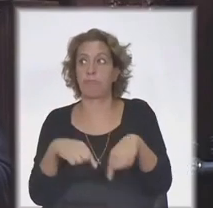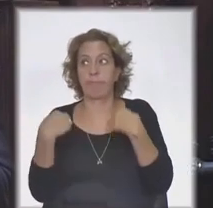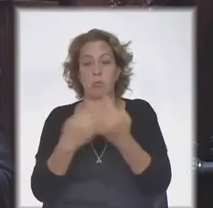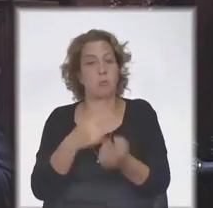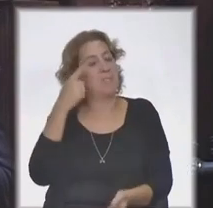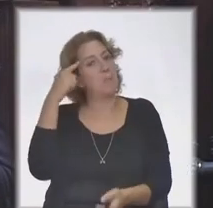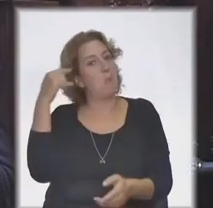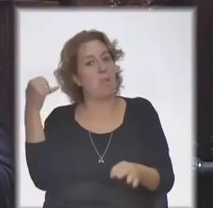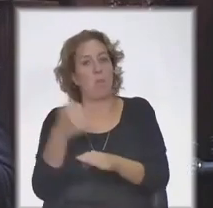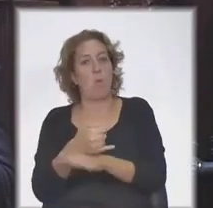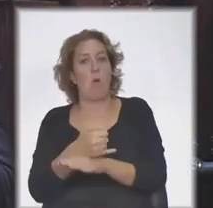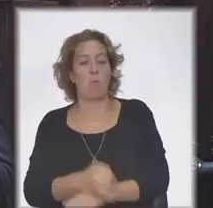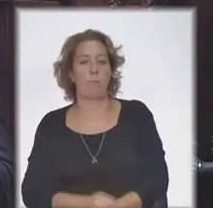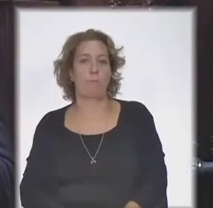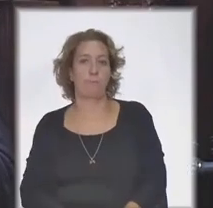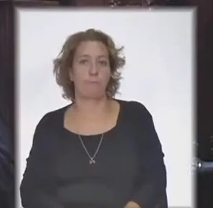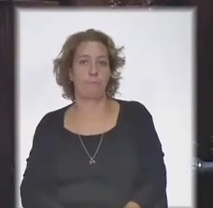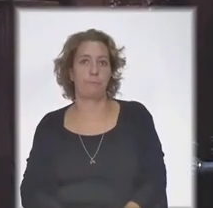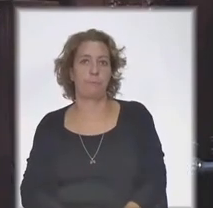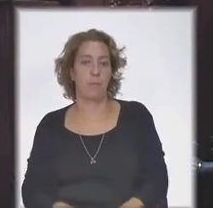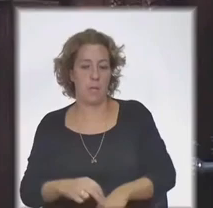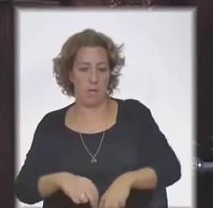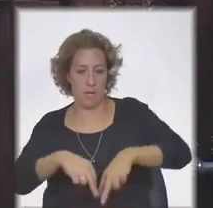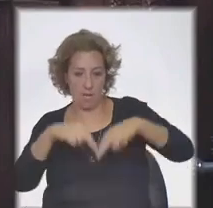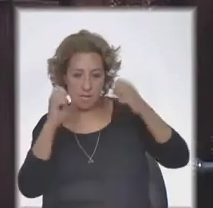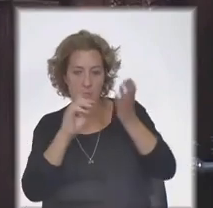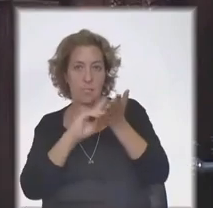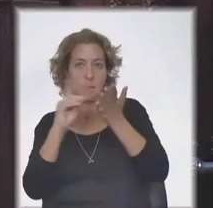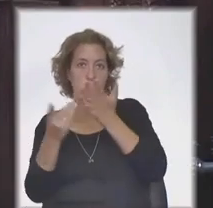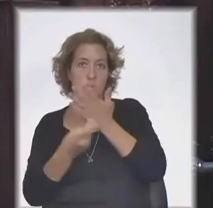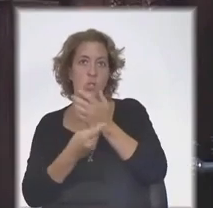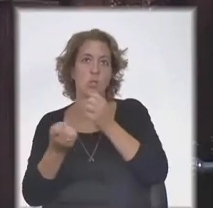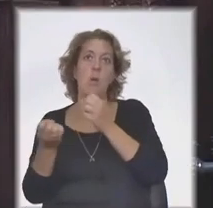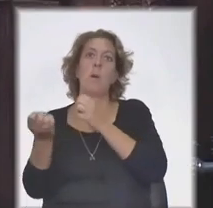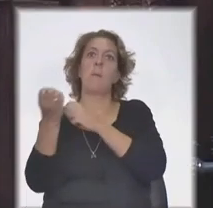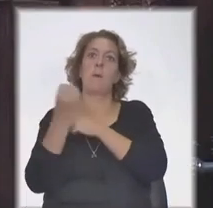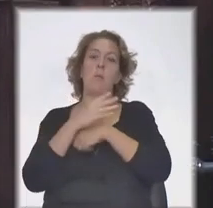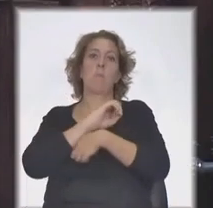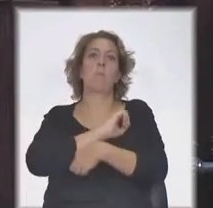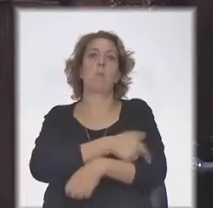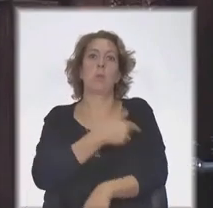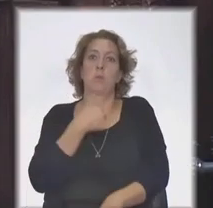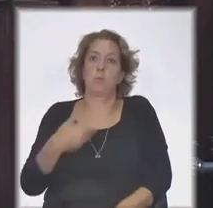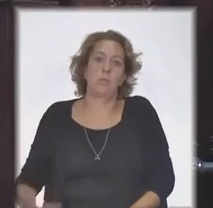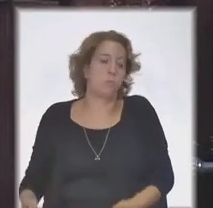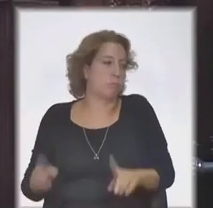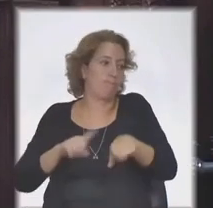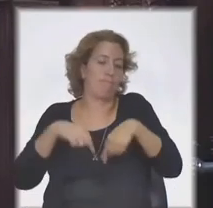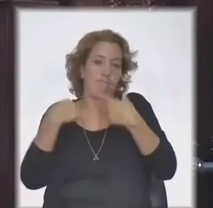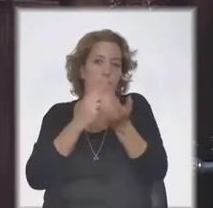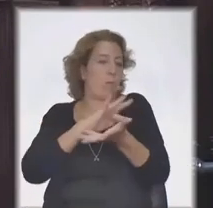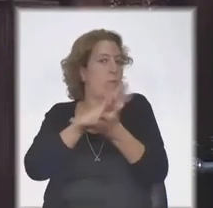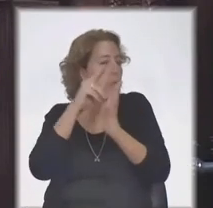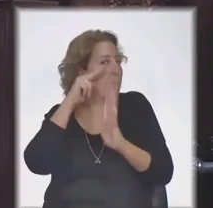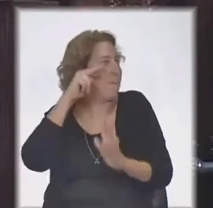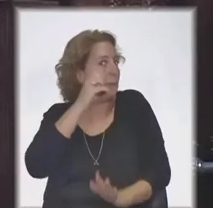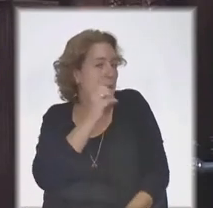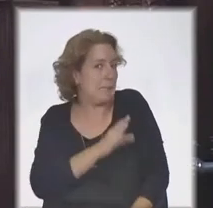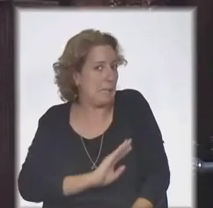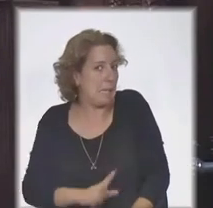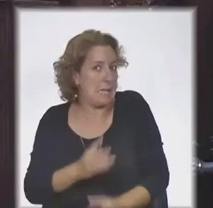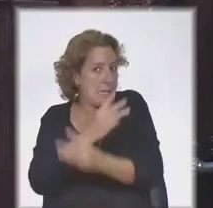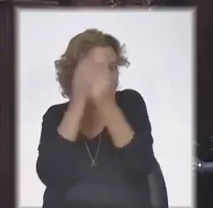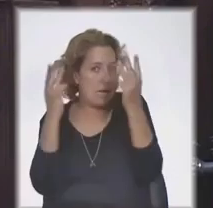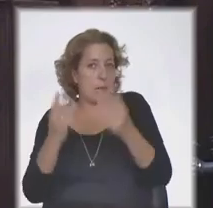equivocado. El análisis del proyecto que remitió el Poder Ejecutivo, nosotros tenemos una mirada crítica. En general,